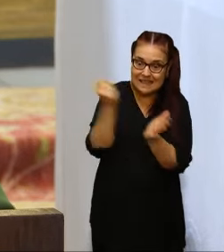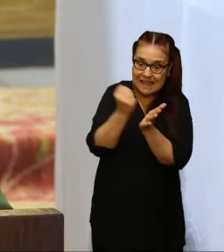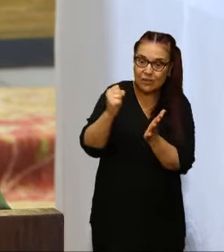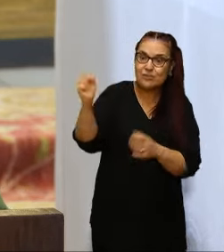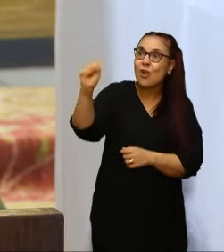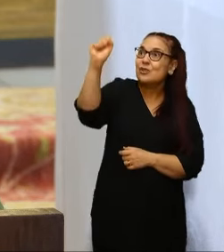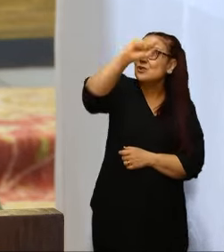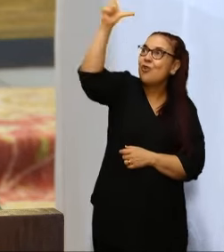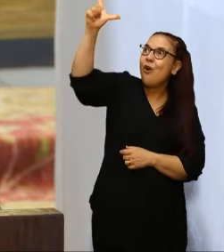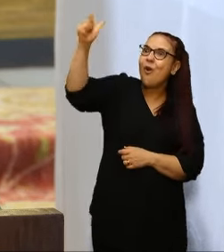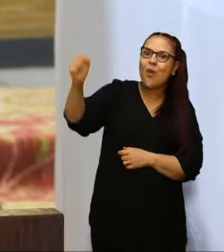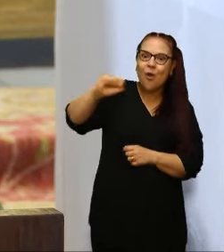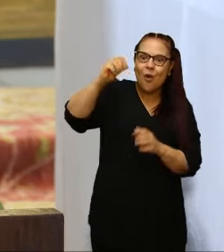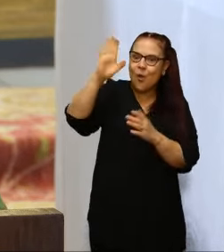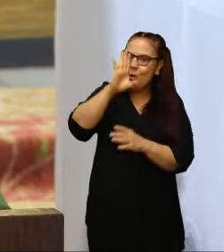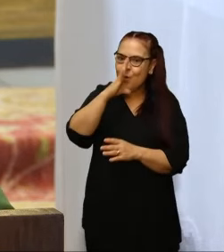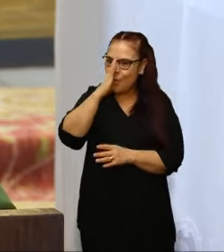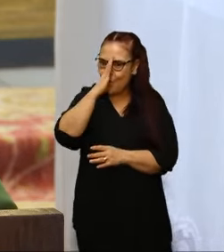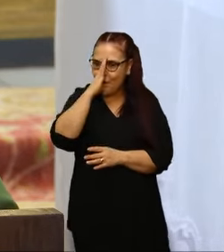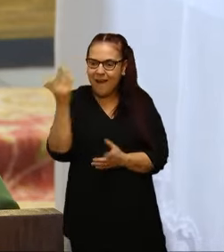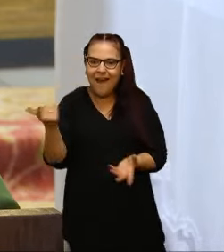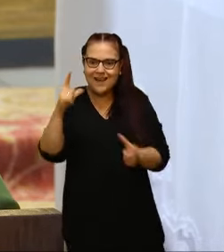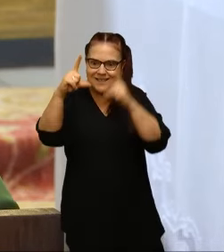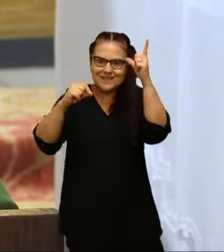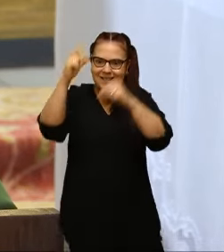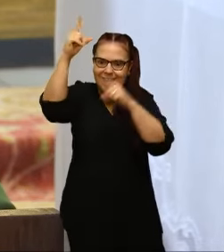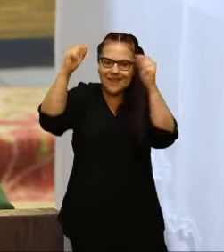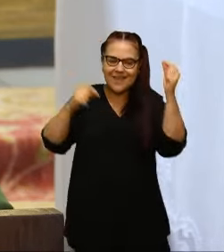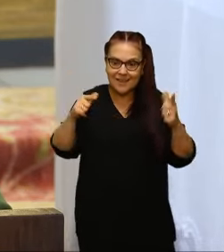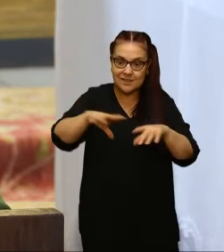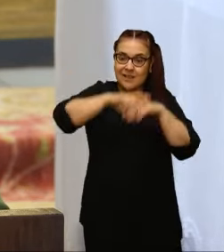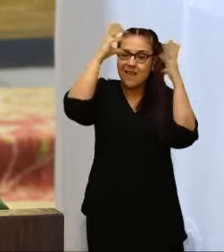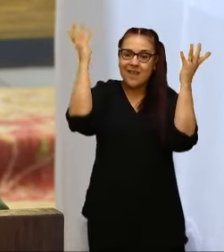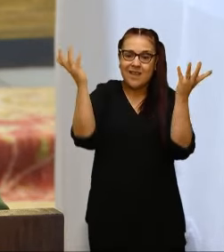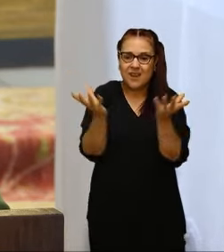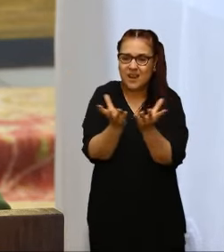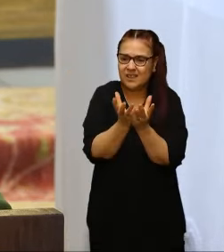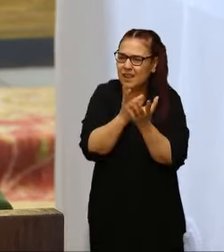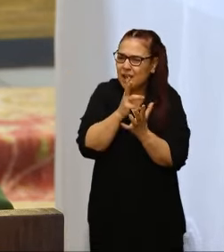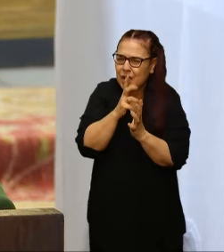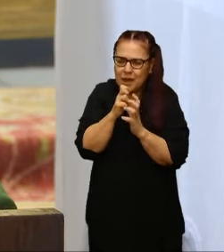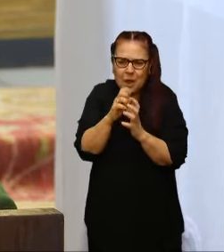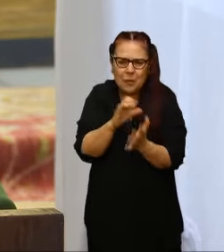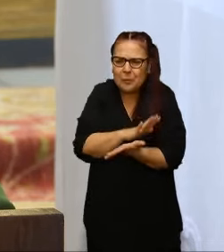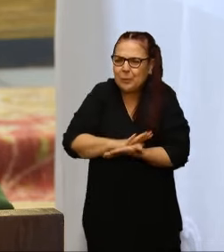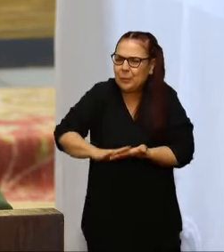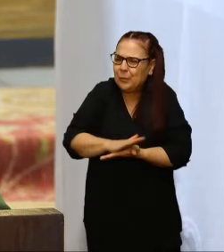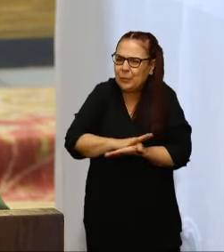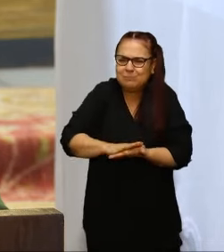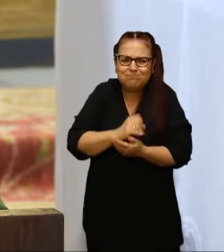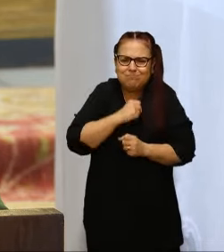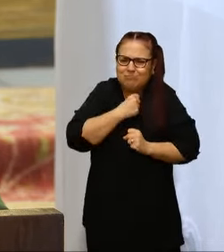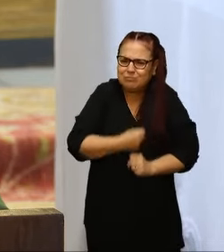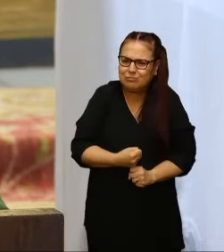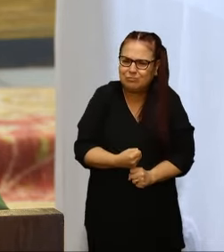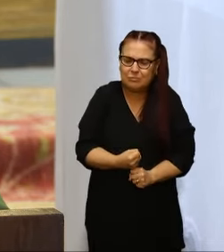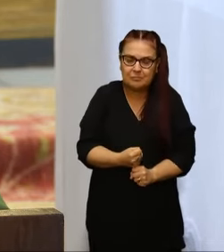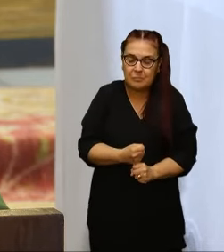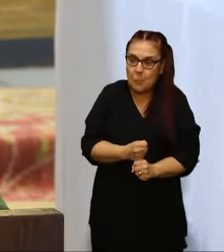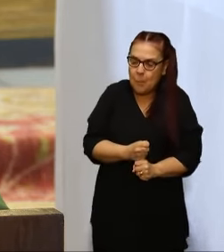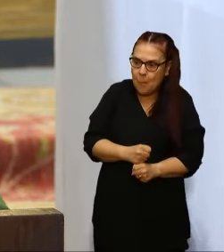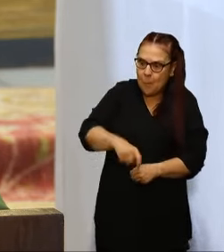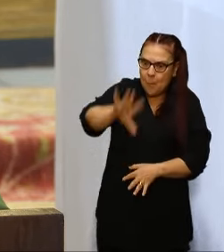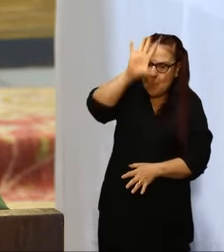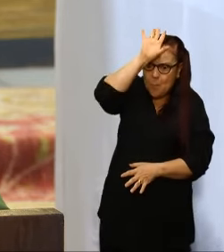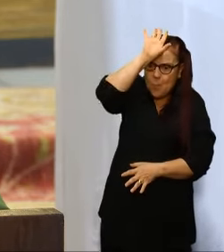sol y la luna y las estrellas, y en la tierra angustias de las gentes, perplejas por el estruendo